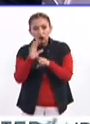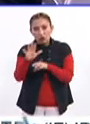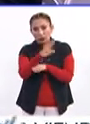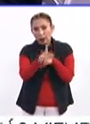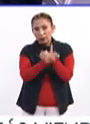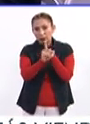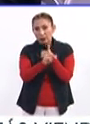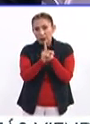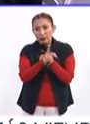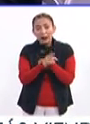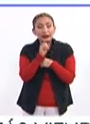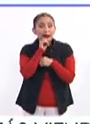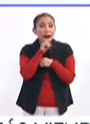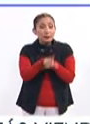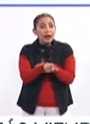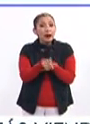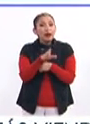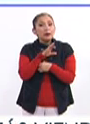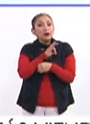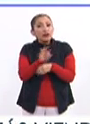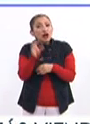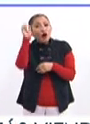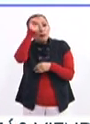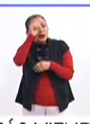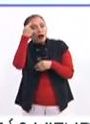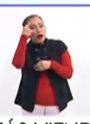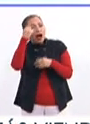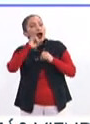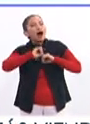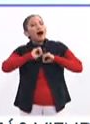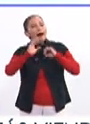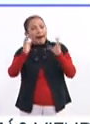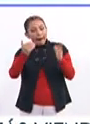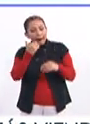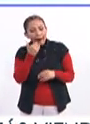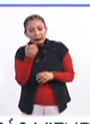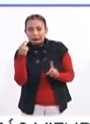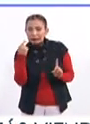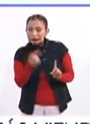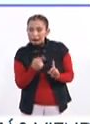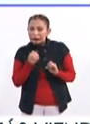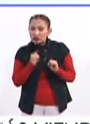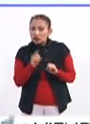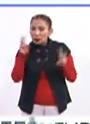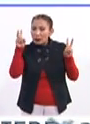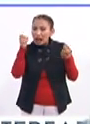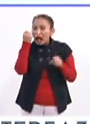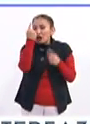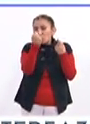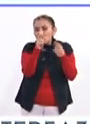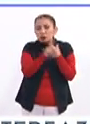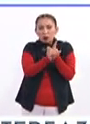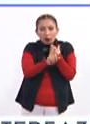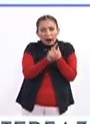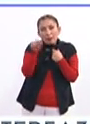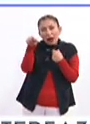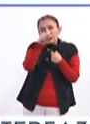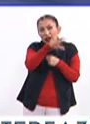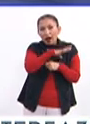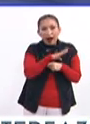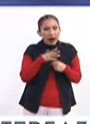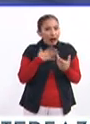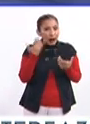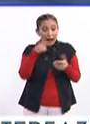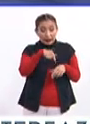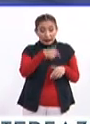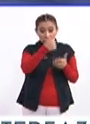la problemática social y desde luego poder tener una opinión clara y muy firme respecto de alguna problemática que pudiera presentarse